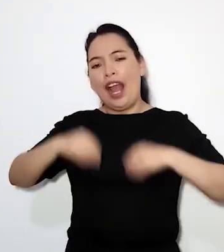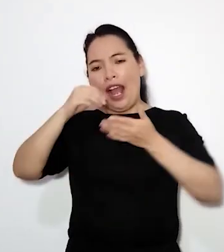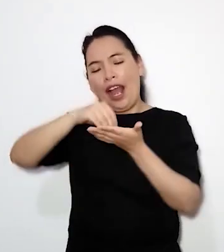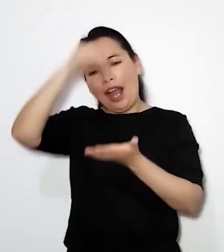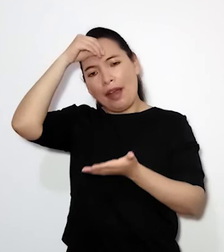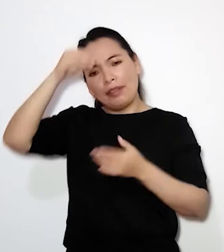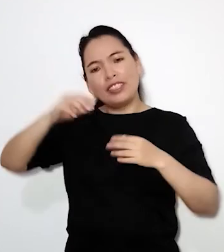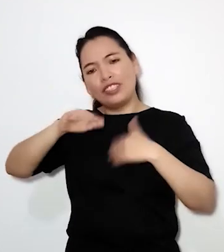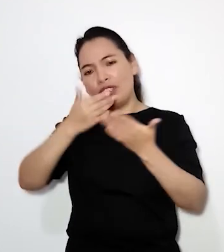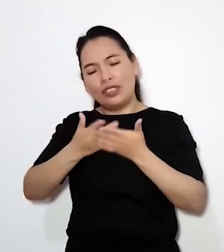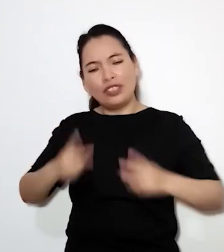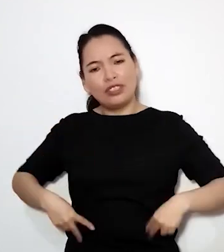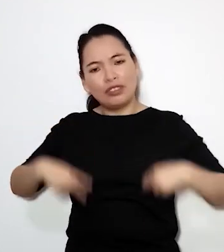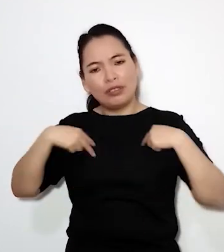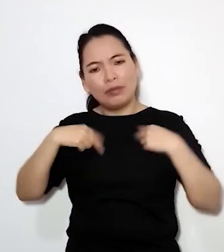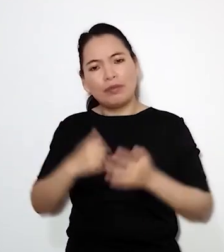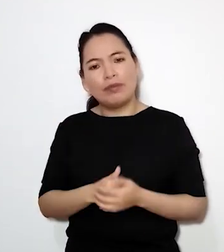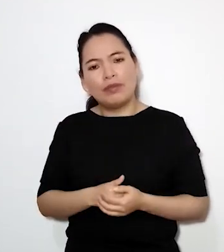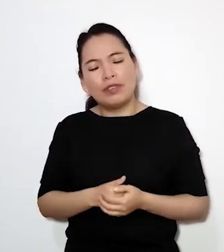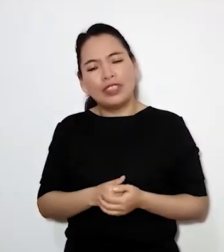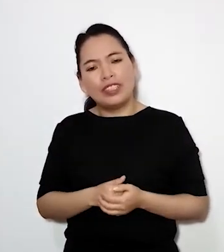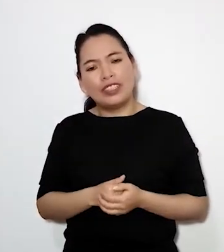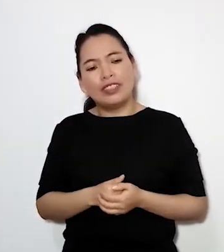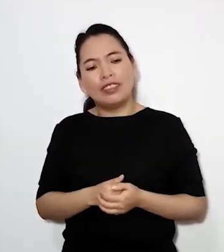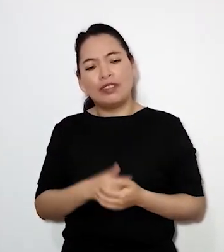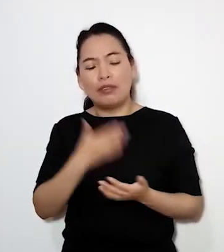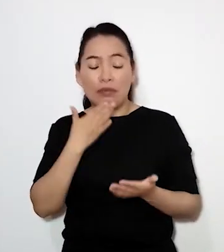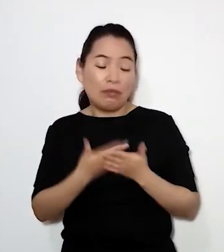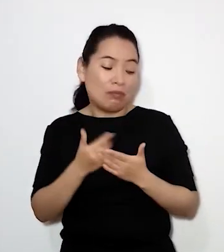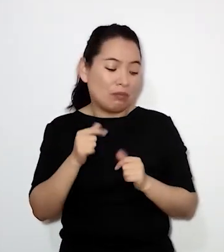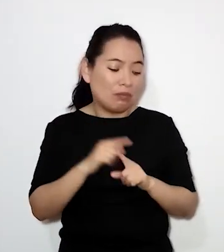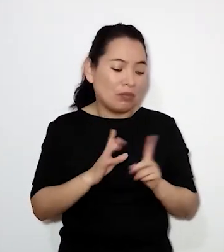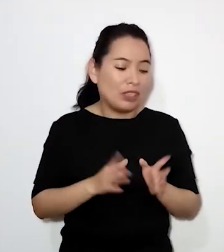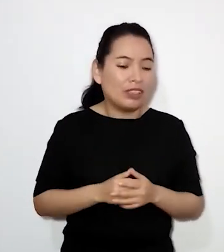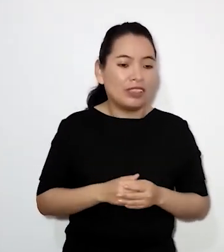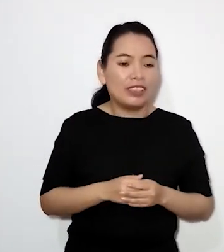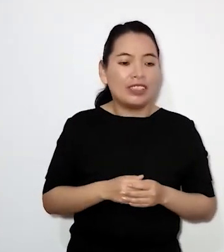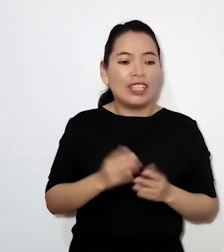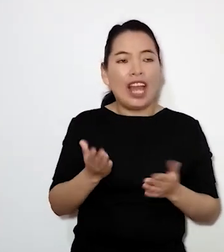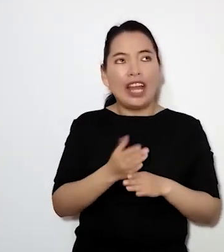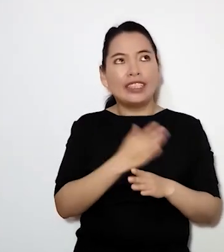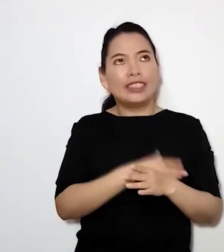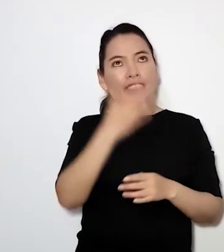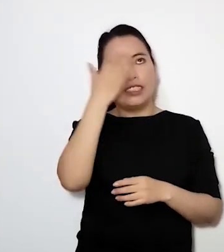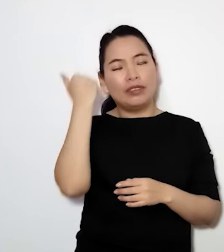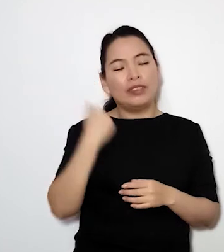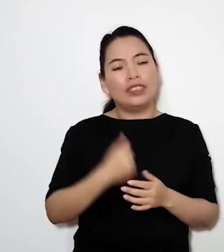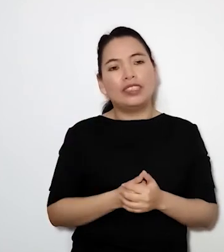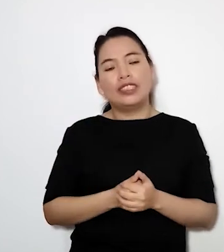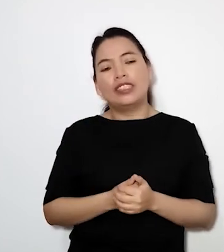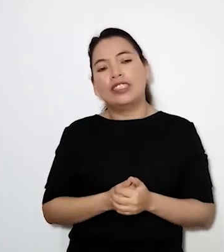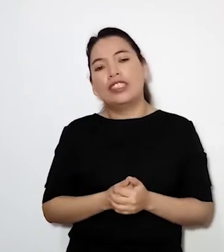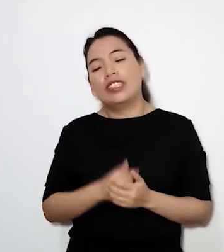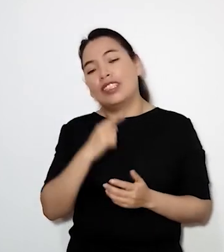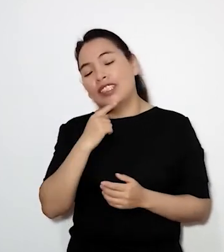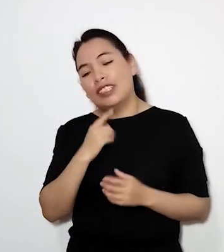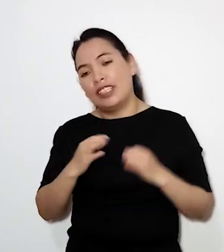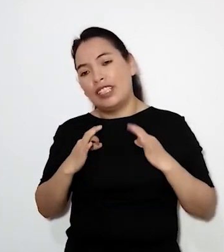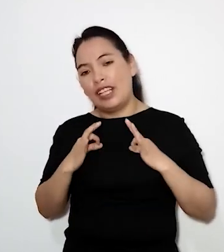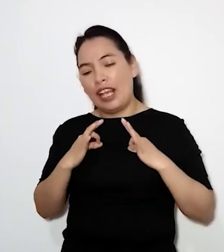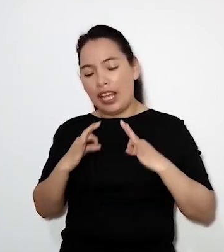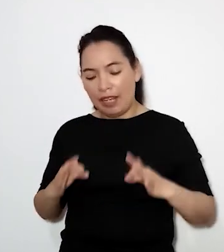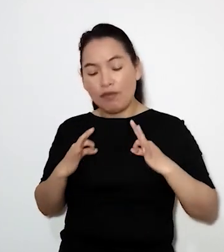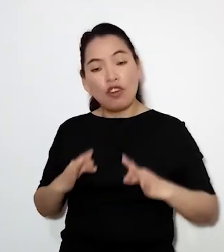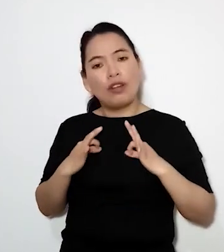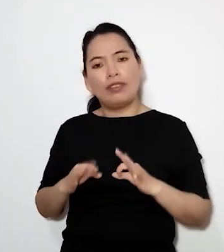Salía en la pregunta, y eso sí que antes se me olvidó comentarlo y tengo que decirlo, la formación. La formación es clave,